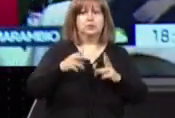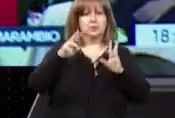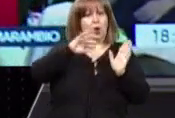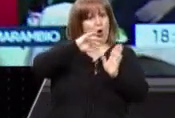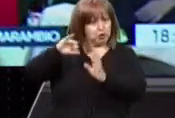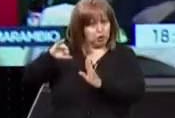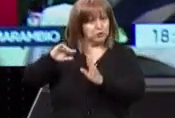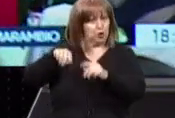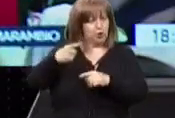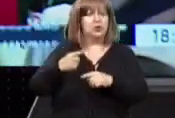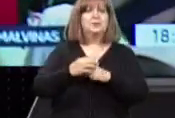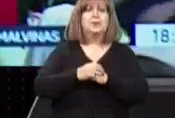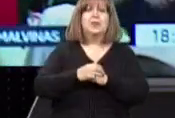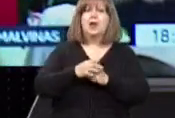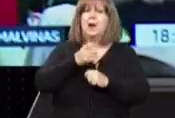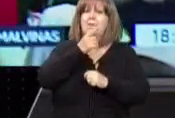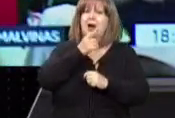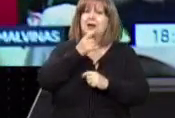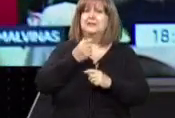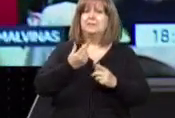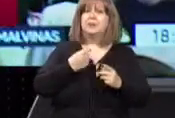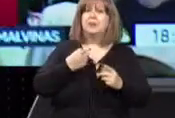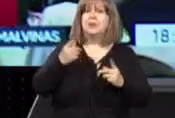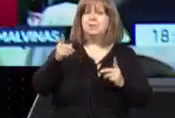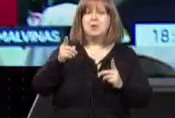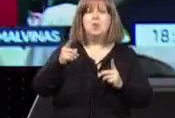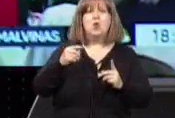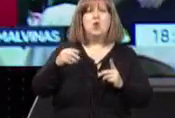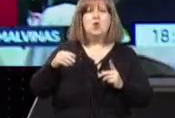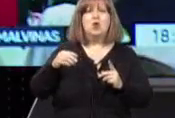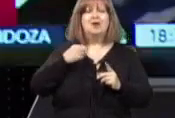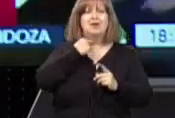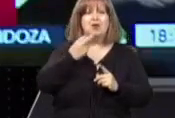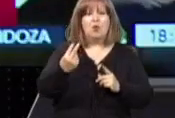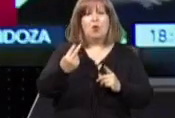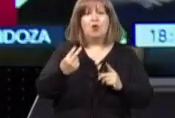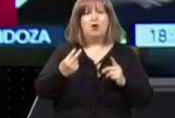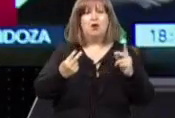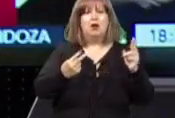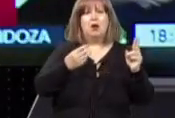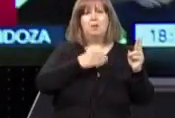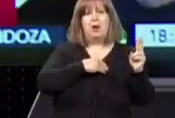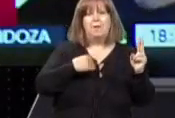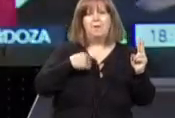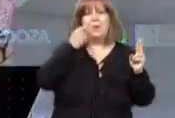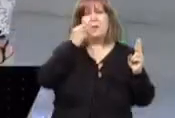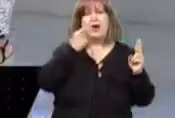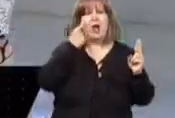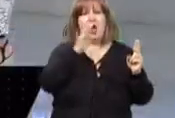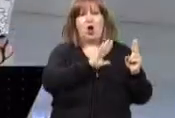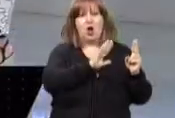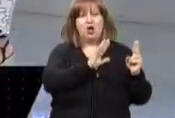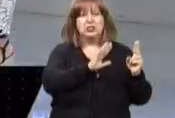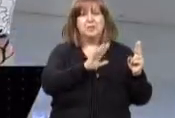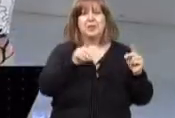hay alguna cuestión que vincula con ese pasado de los padres que no están. Sin que sepan exactamente por qué, perdón,